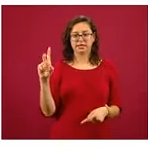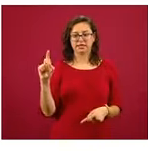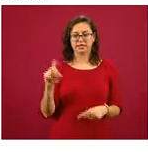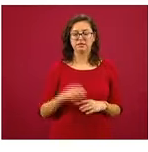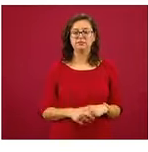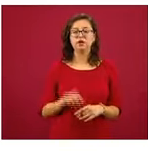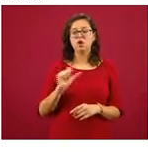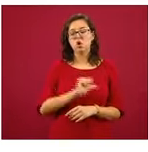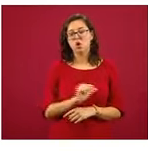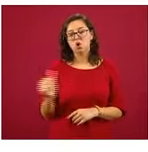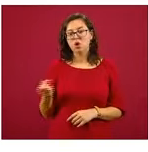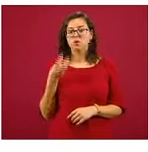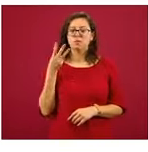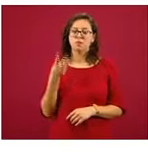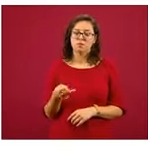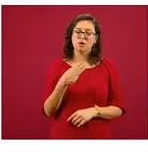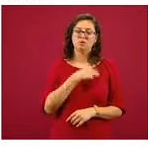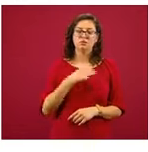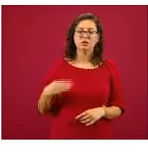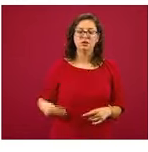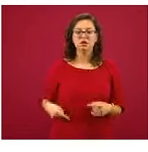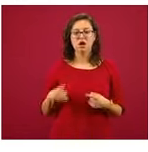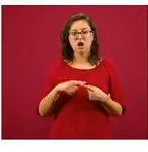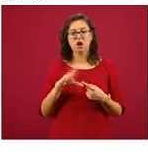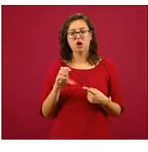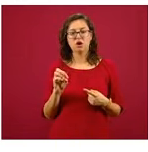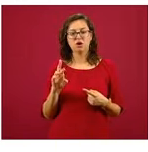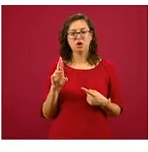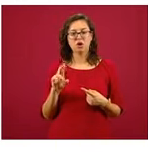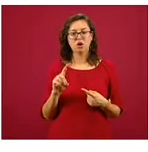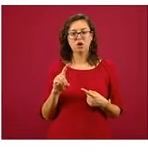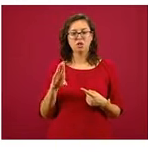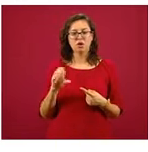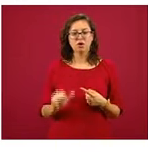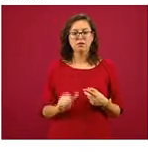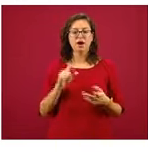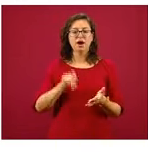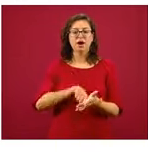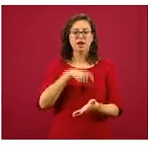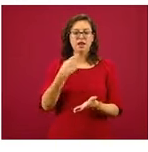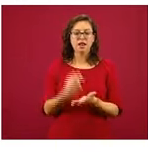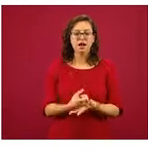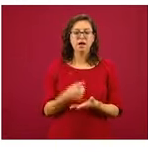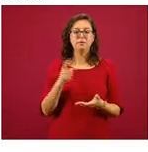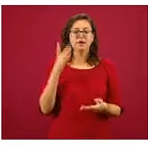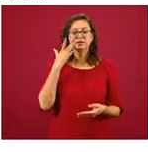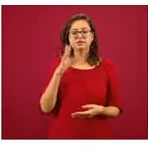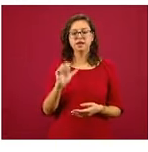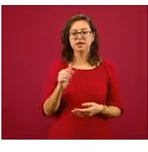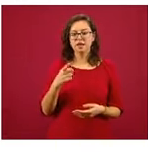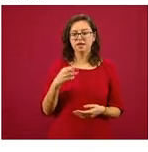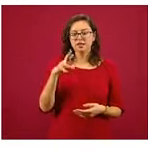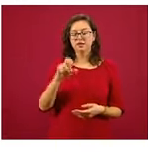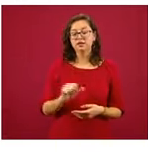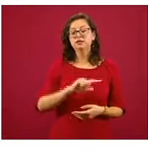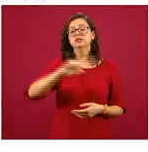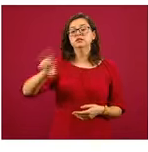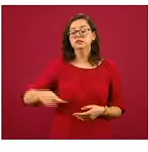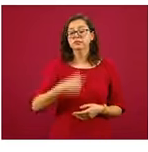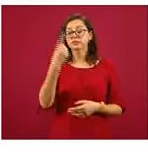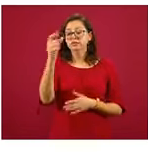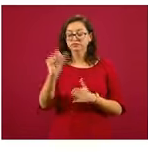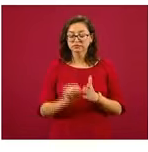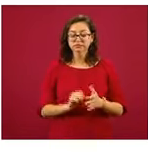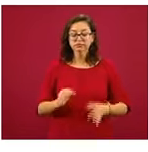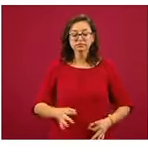3 municipios, como son Córdoba, San Andrés, Tuxtla y Jalapa, iniciaron casi un mes después con la transmisión